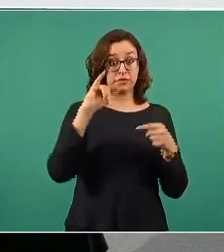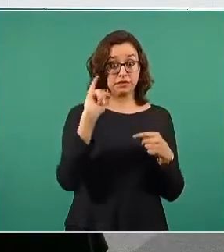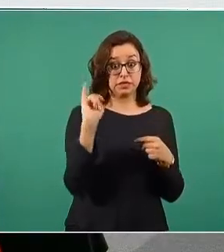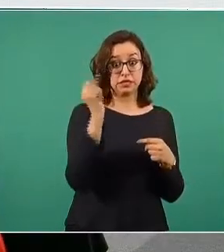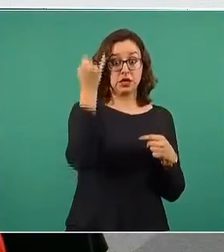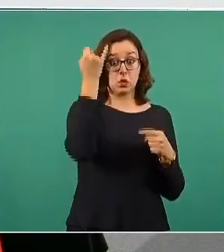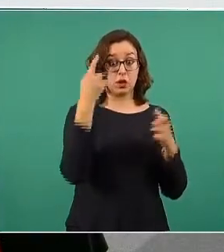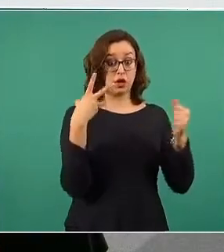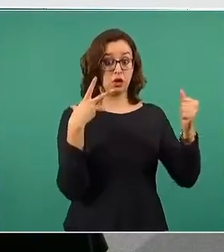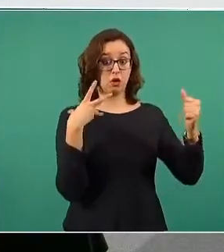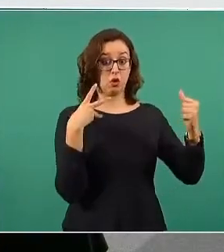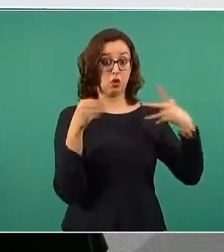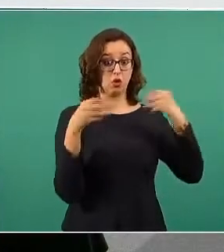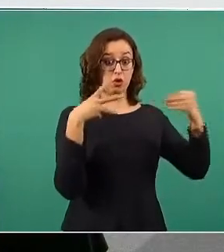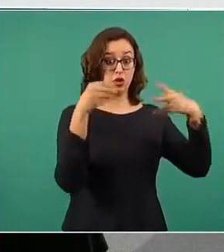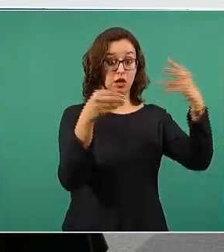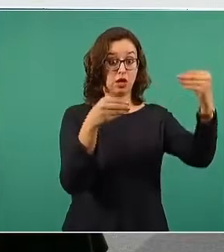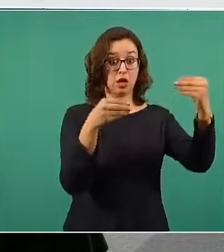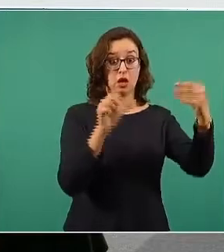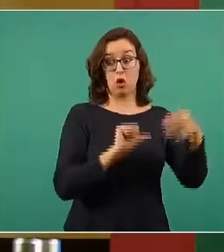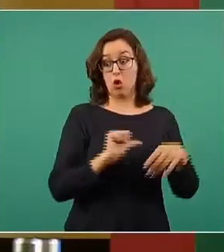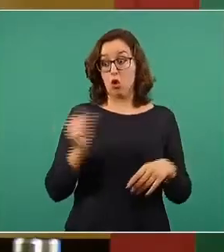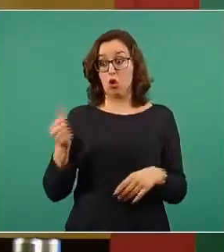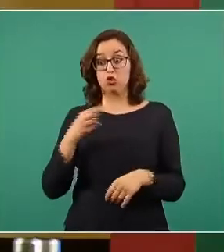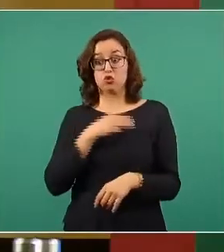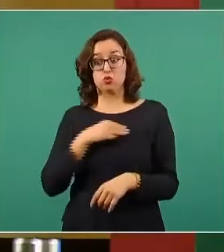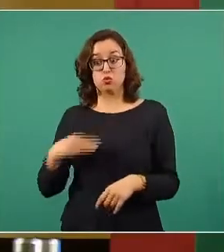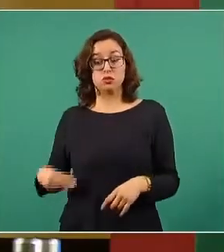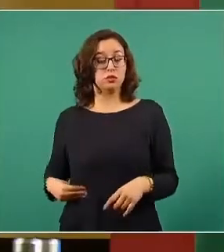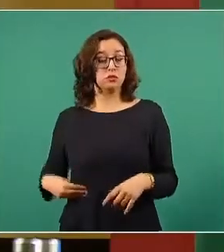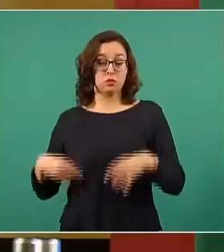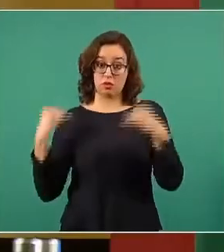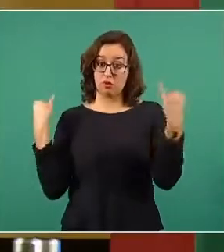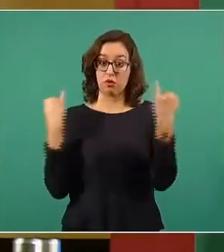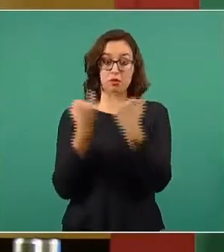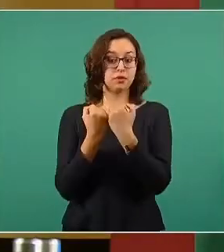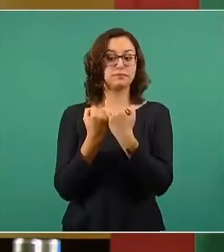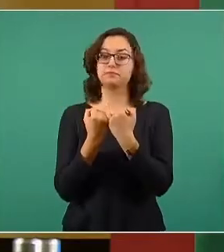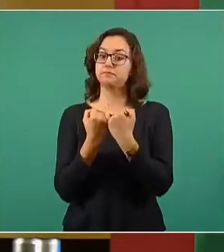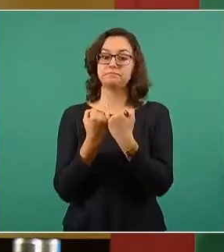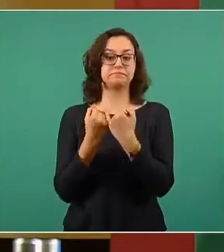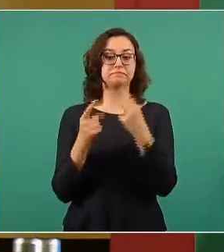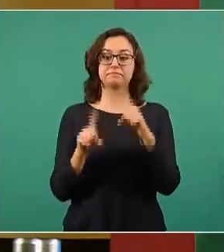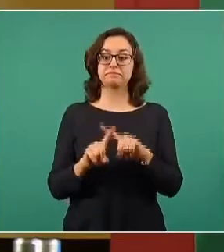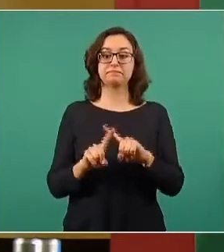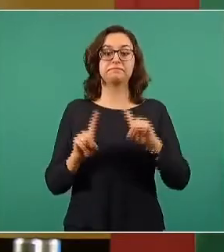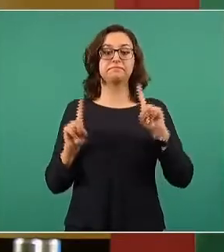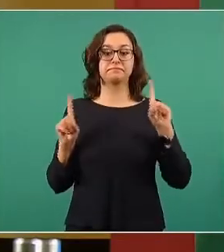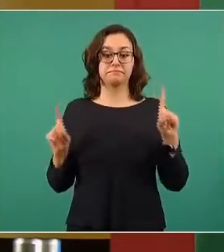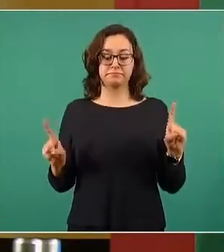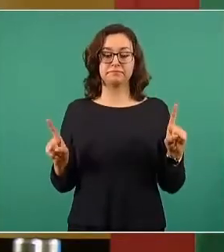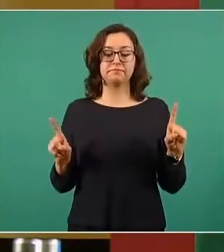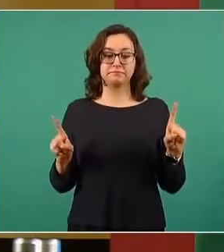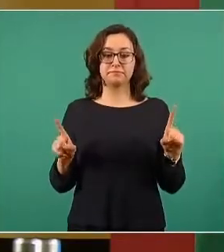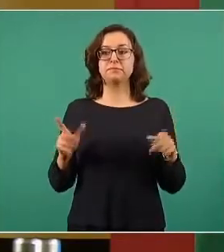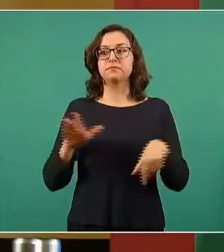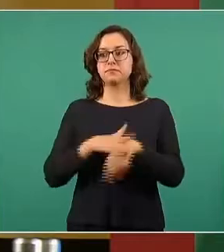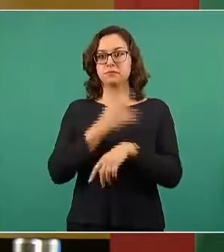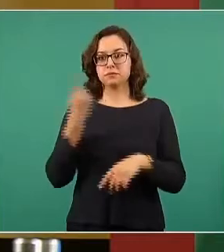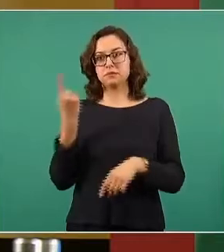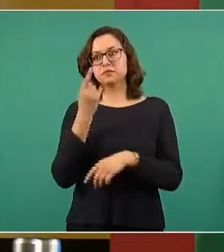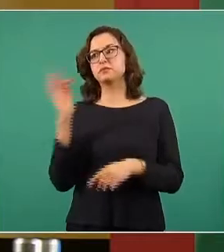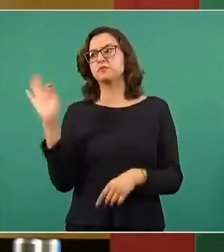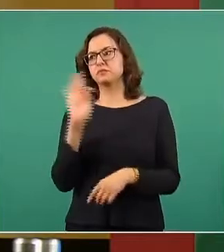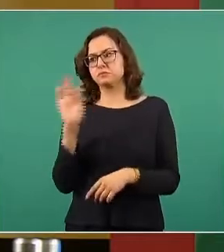Tijuana discrepa de lo que ocurre en otras zonas del estado de Baja California que además están menos pobladas, son